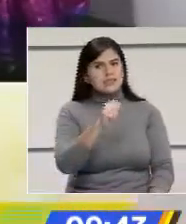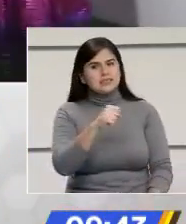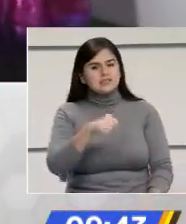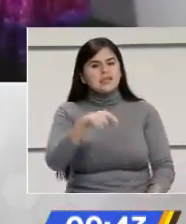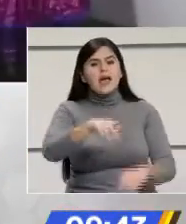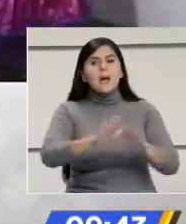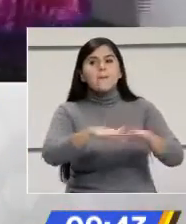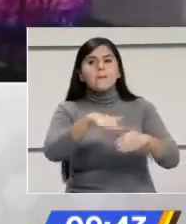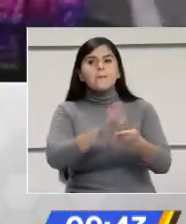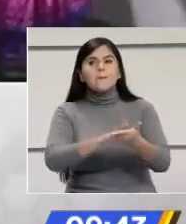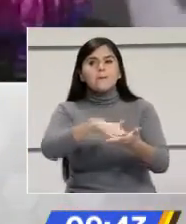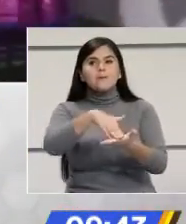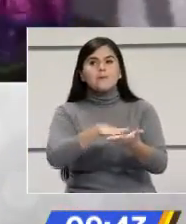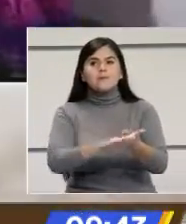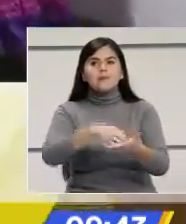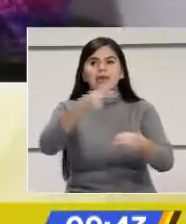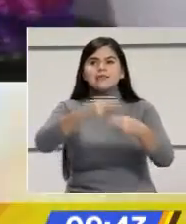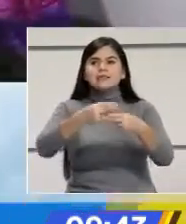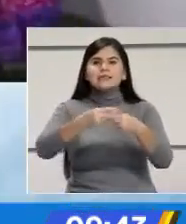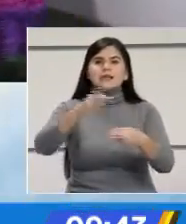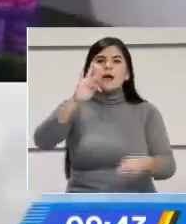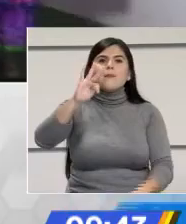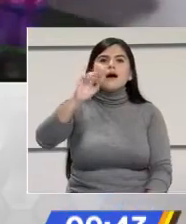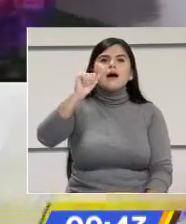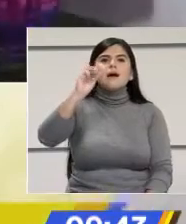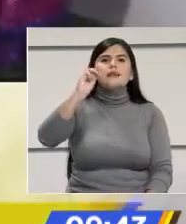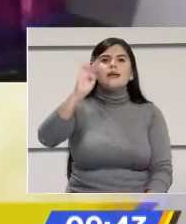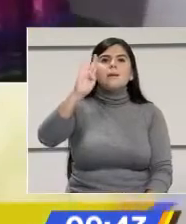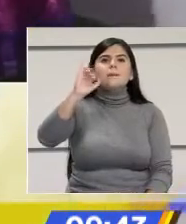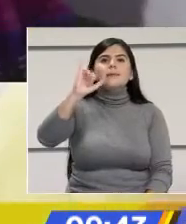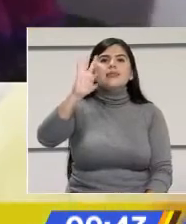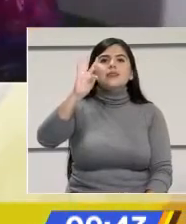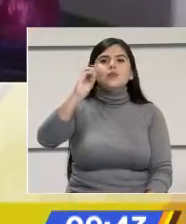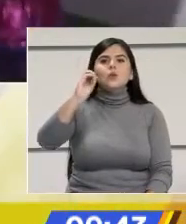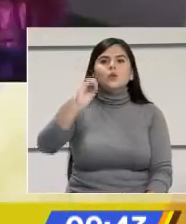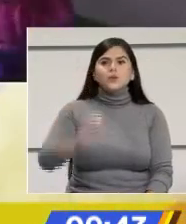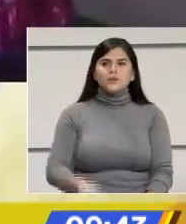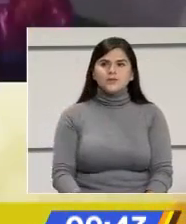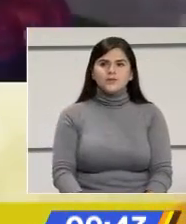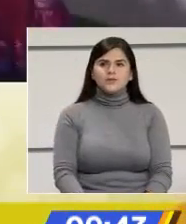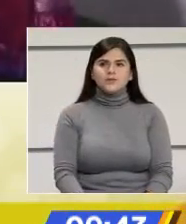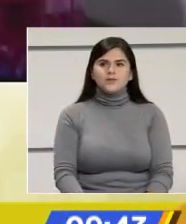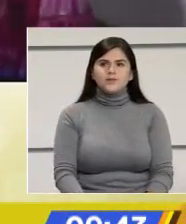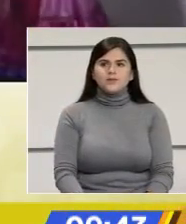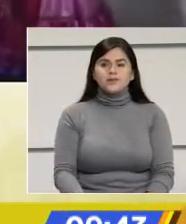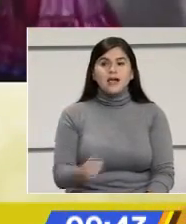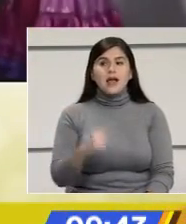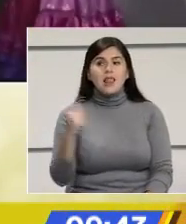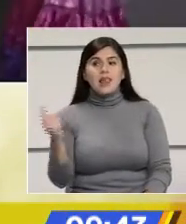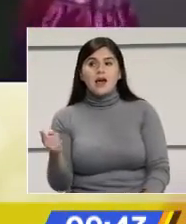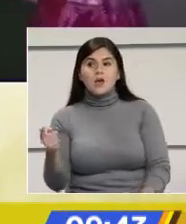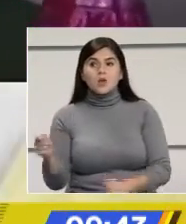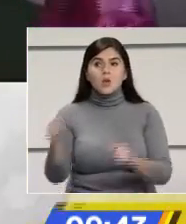ir lado, lado, lado, lado. Y en un momento determinado,